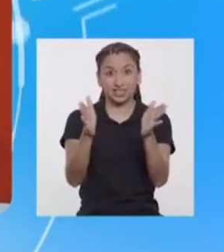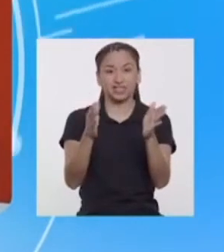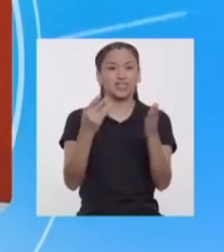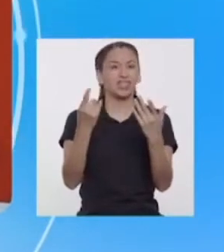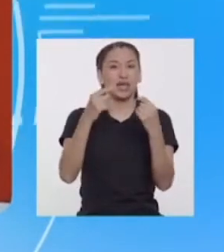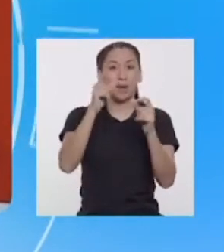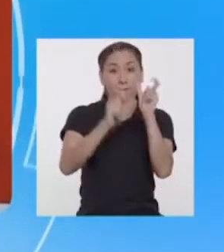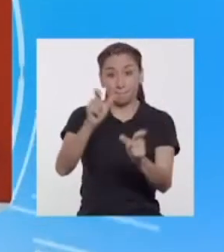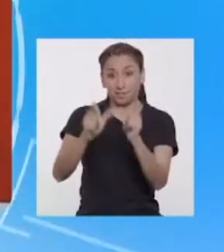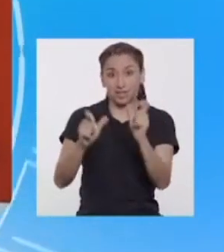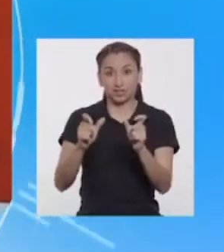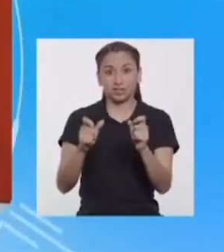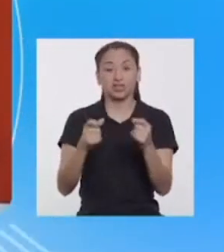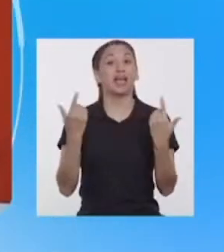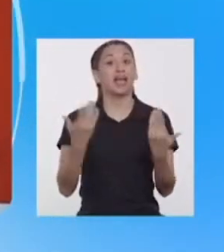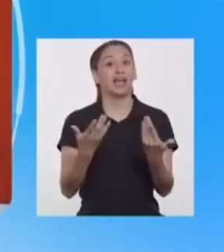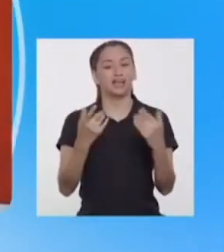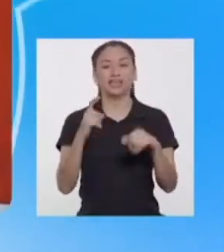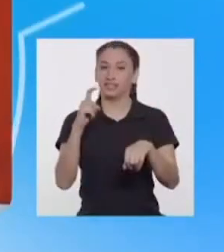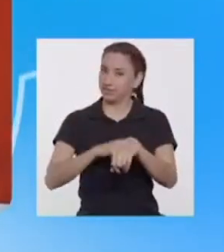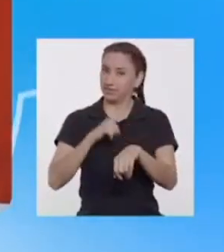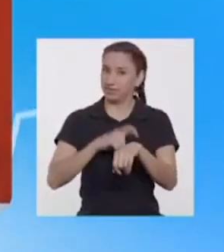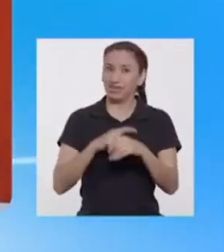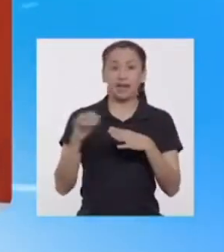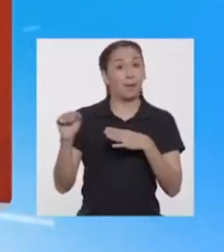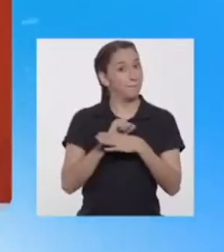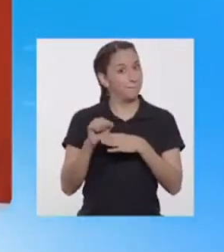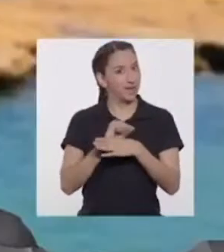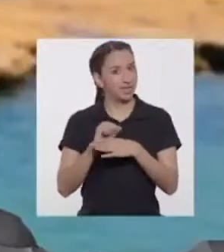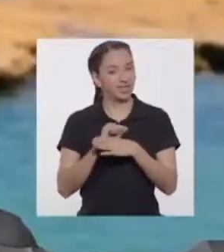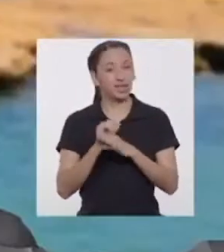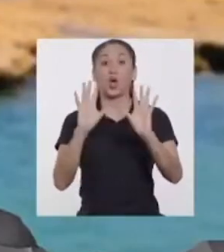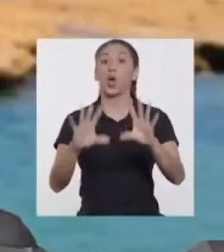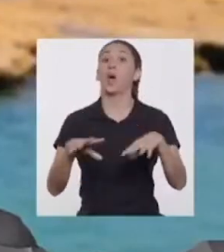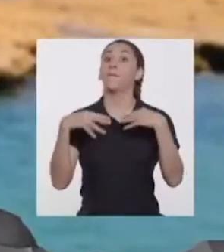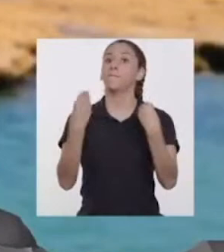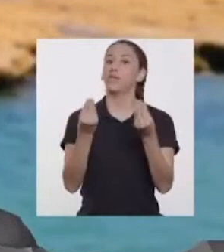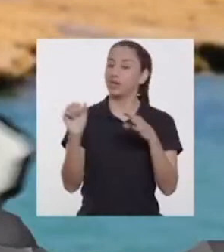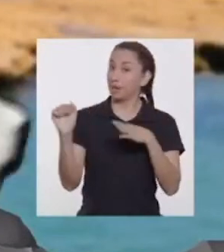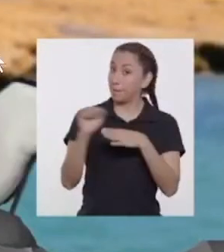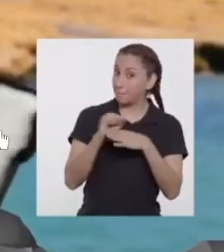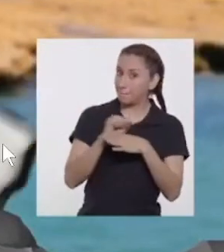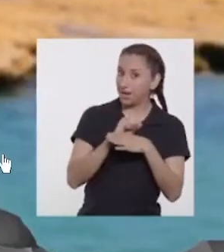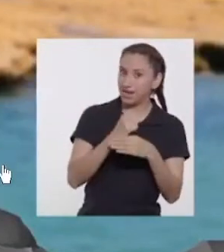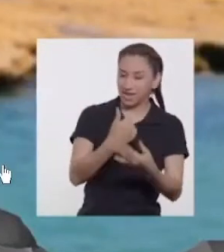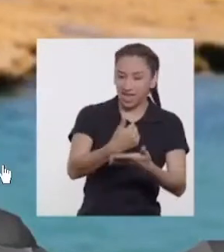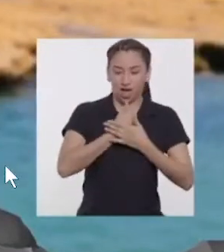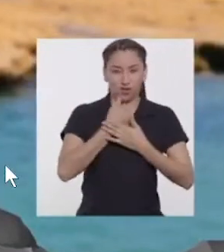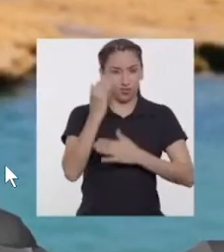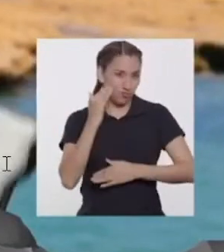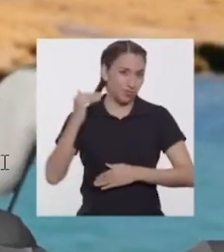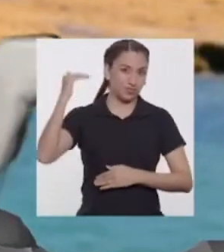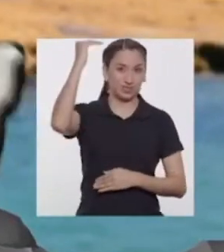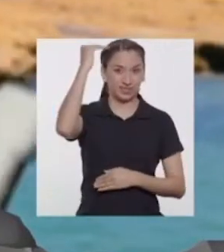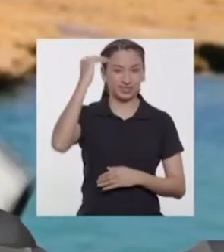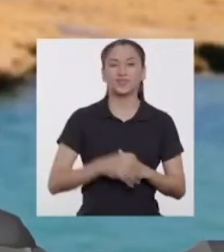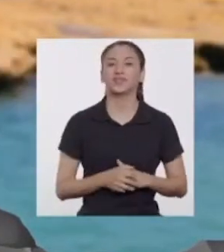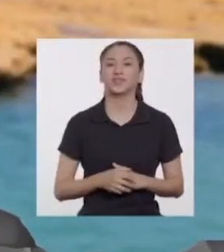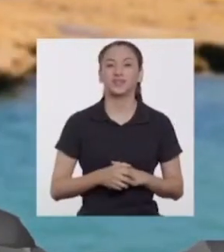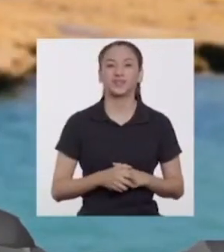decir, el público, es momento de practicar. Porque la práctica hace al